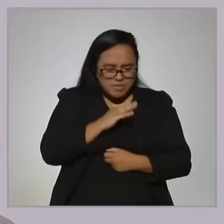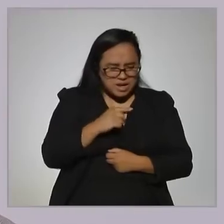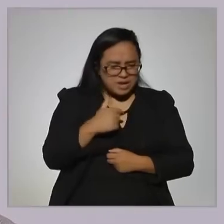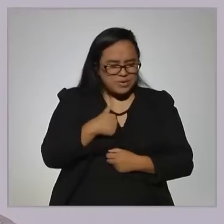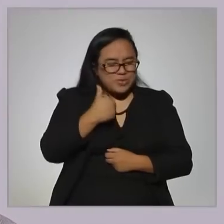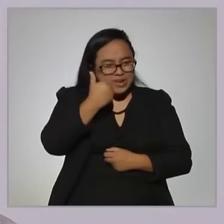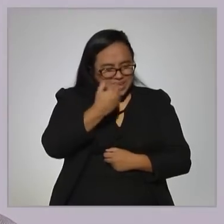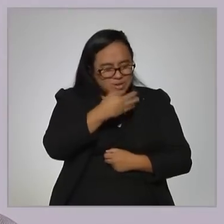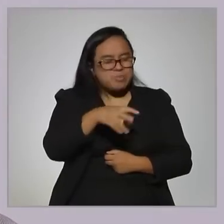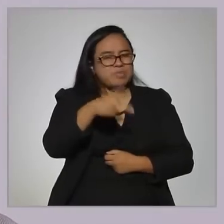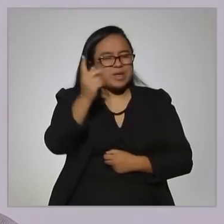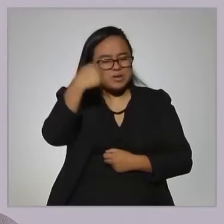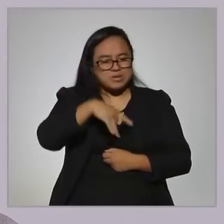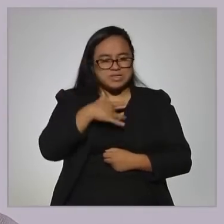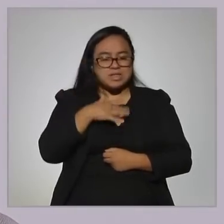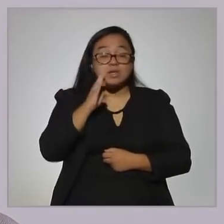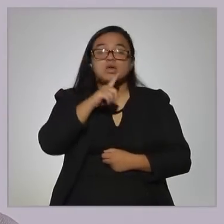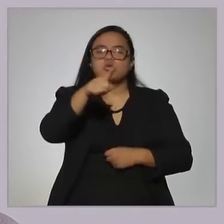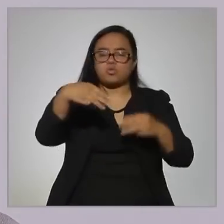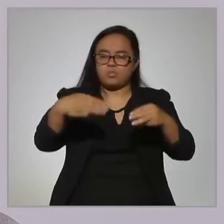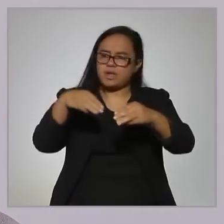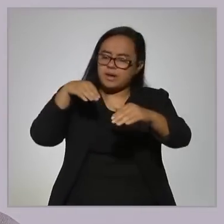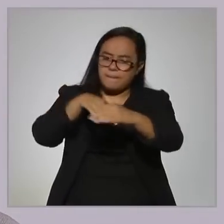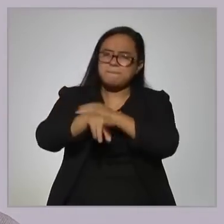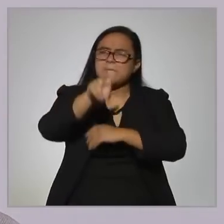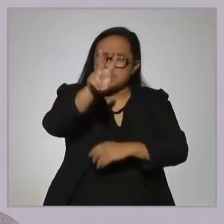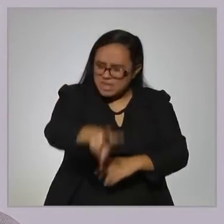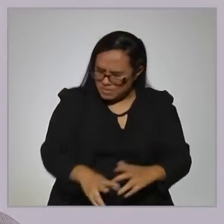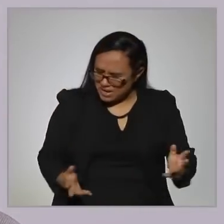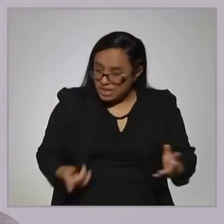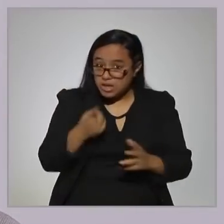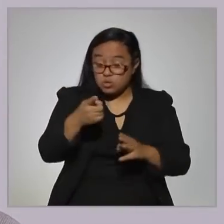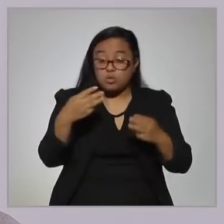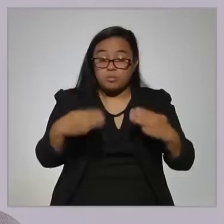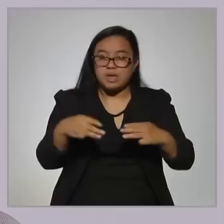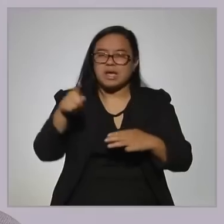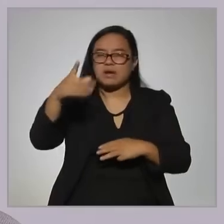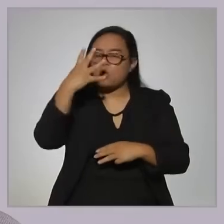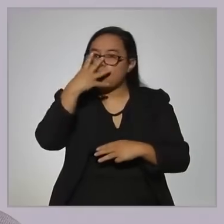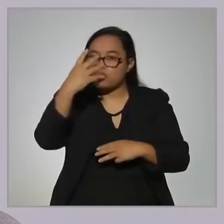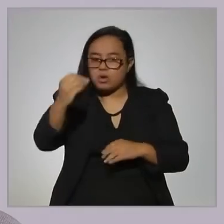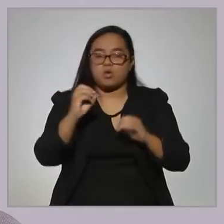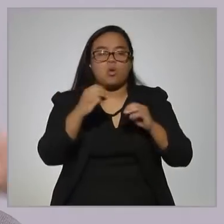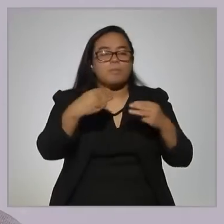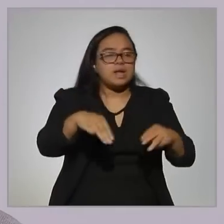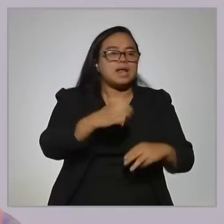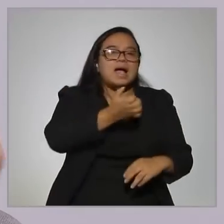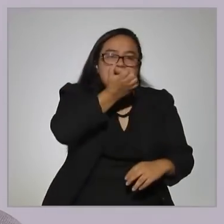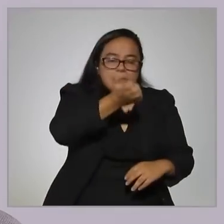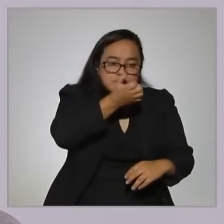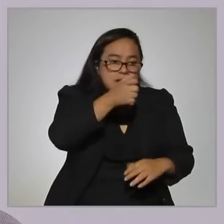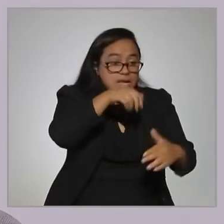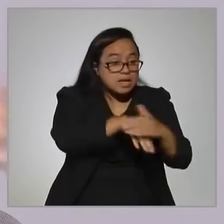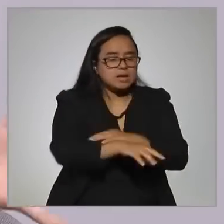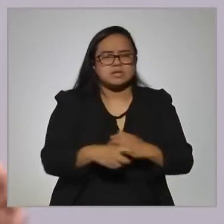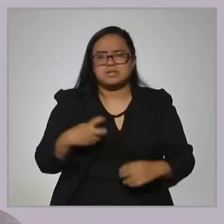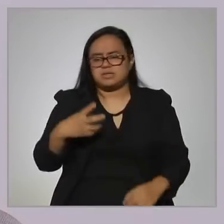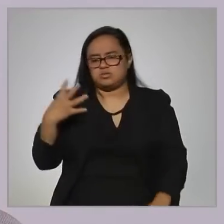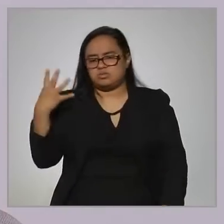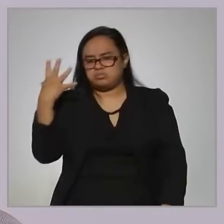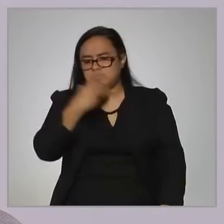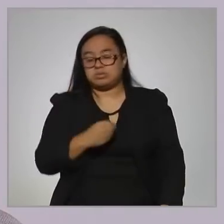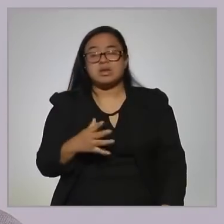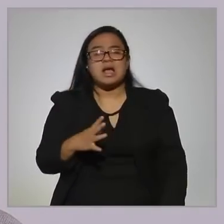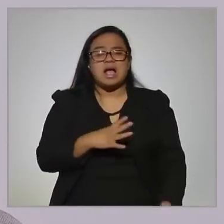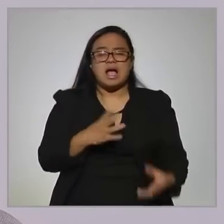ganas de festejar, métanse a los mercados, es en serio. Vayan al mercado de Coyoacán. El mercado de Jamaica en estas fechas es una gozadera.